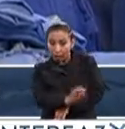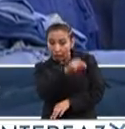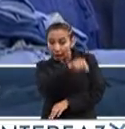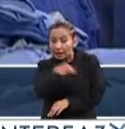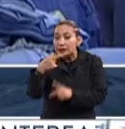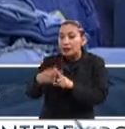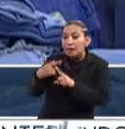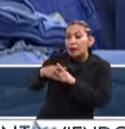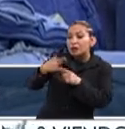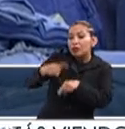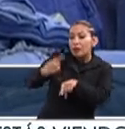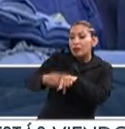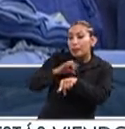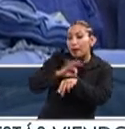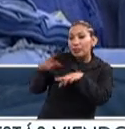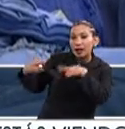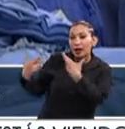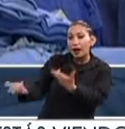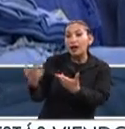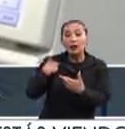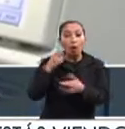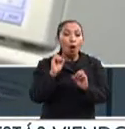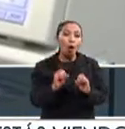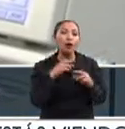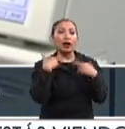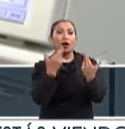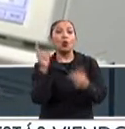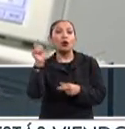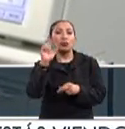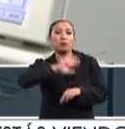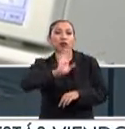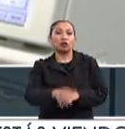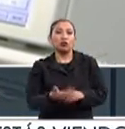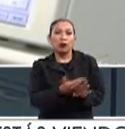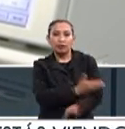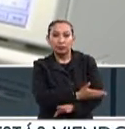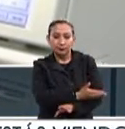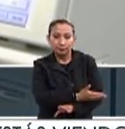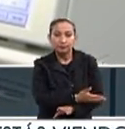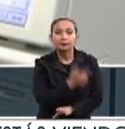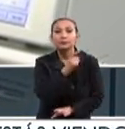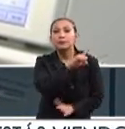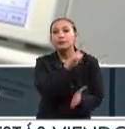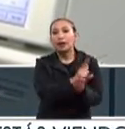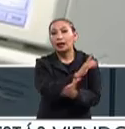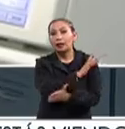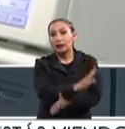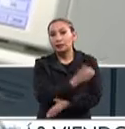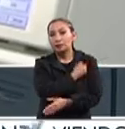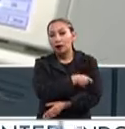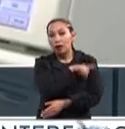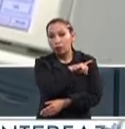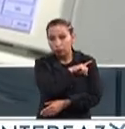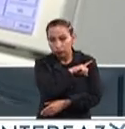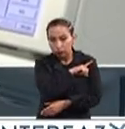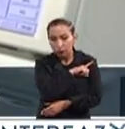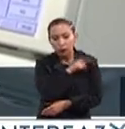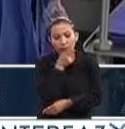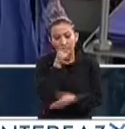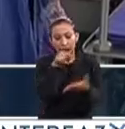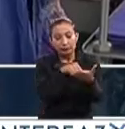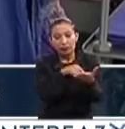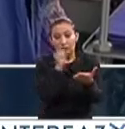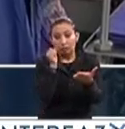paciente cadavérico y cómo se puede determinar esto. Y obviamente lo que se establece en esta Ley General de Salud